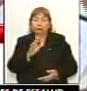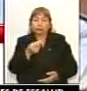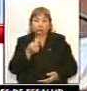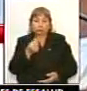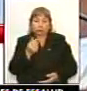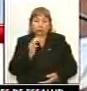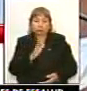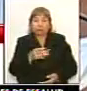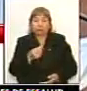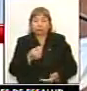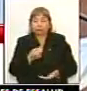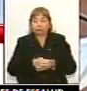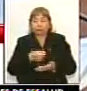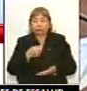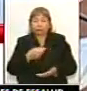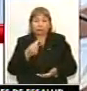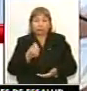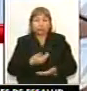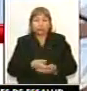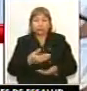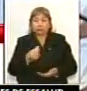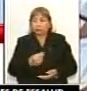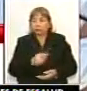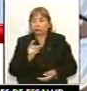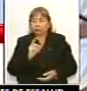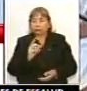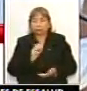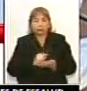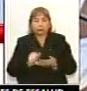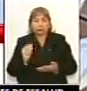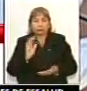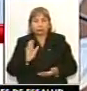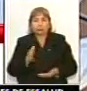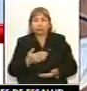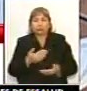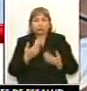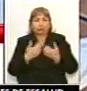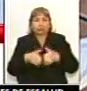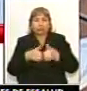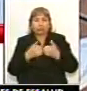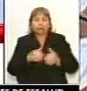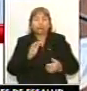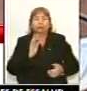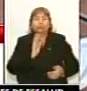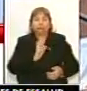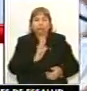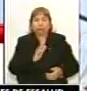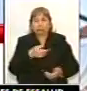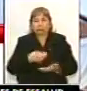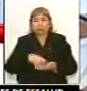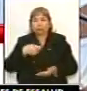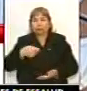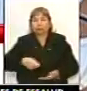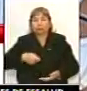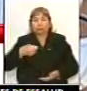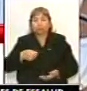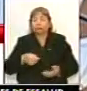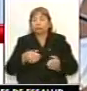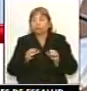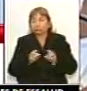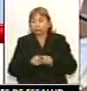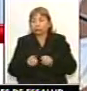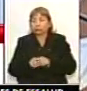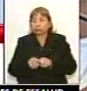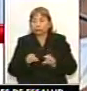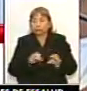su patrimonio, es su patrimonio, no es patrimonio de las empresas, son patrimonios de ellos mismos. Y consecuentemente yo